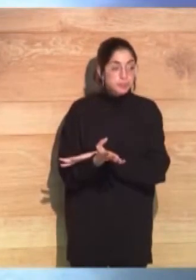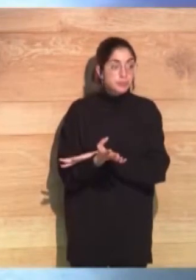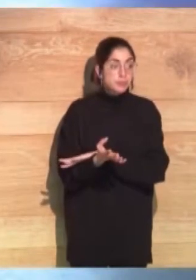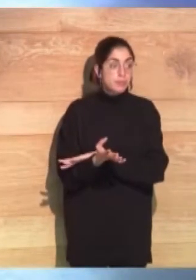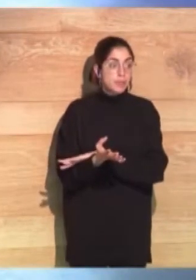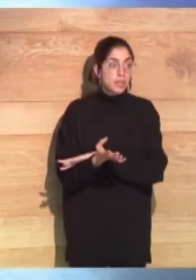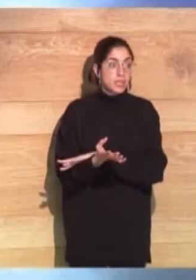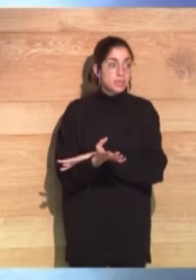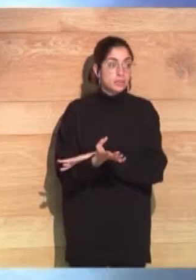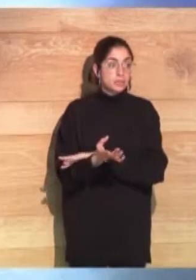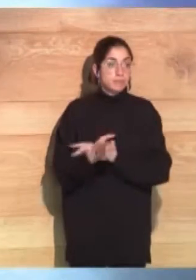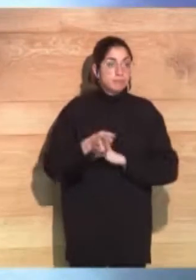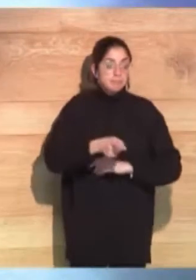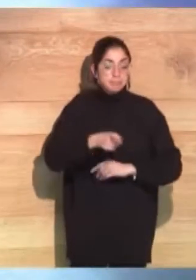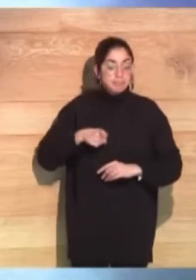retuvieron